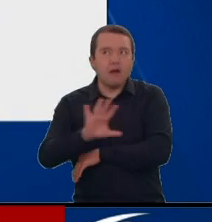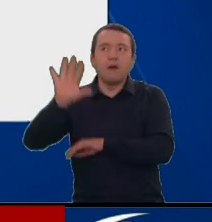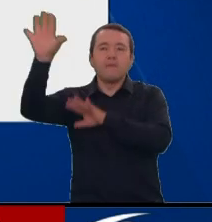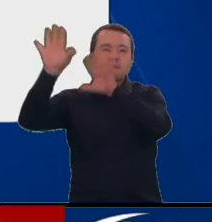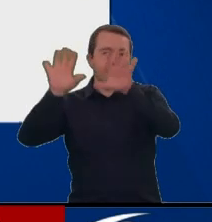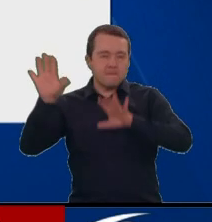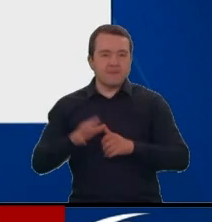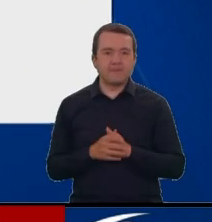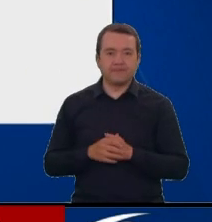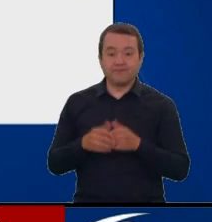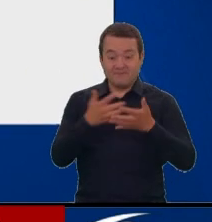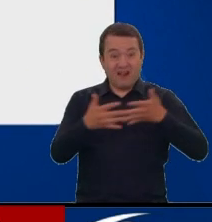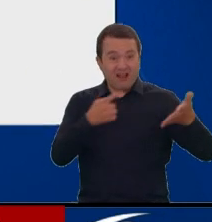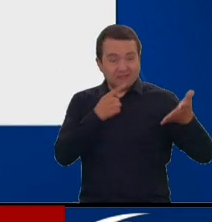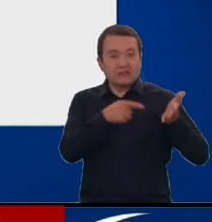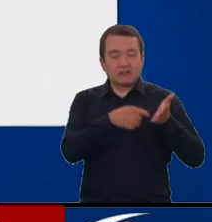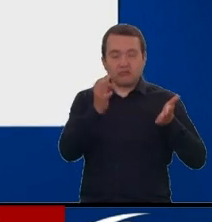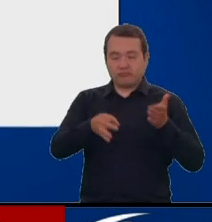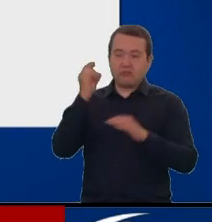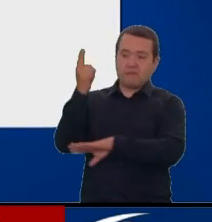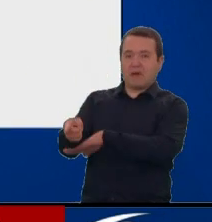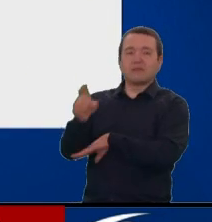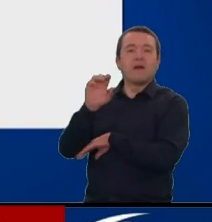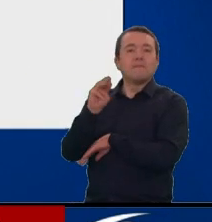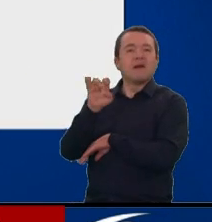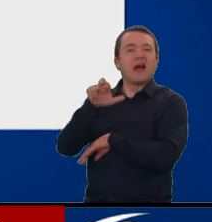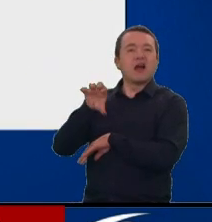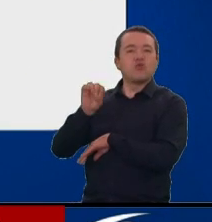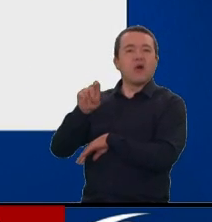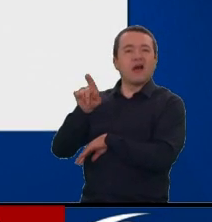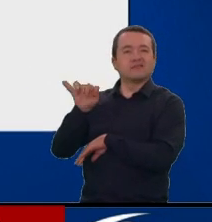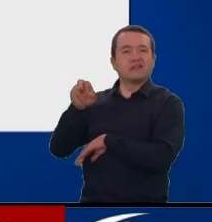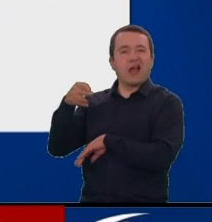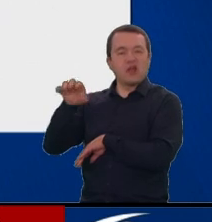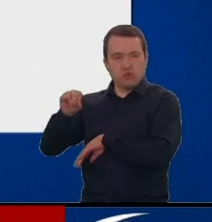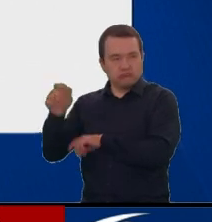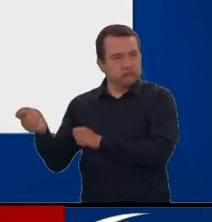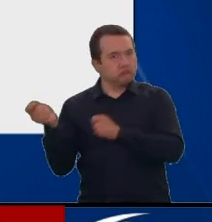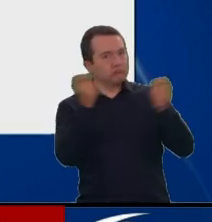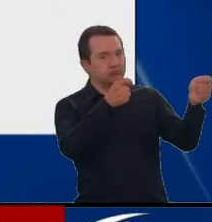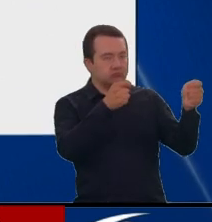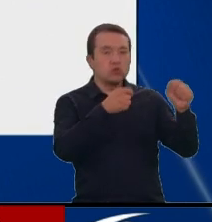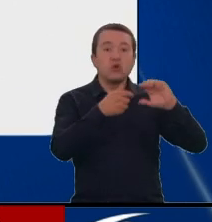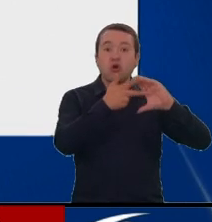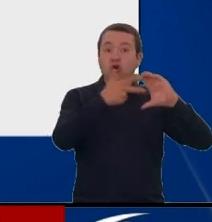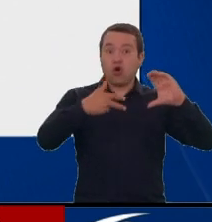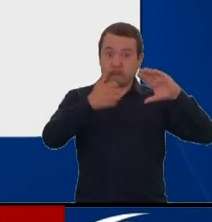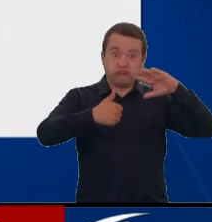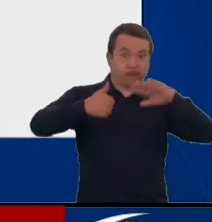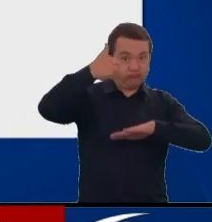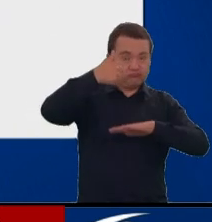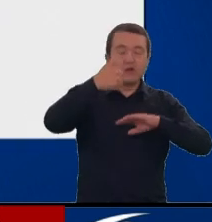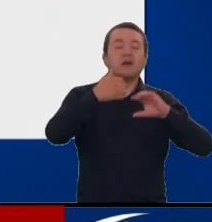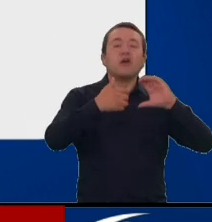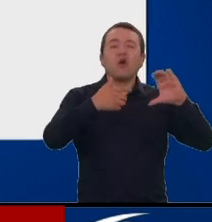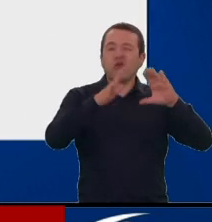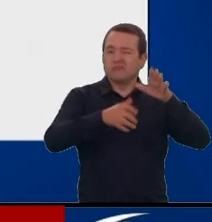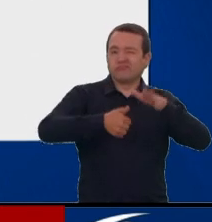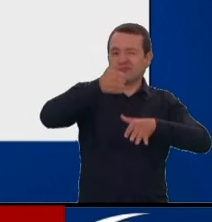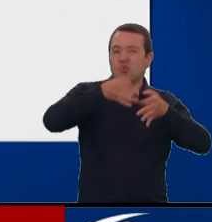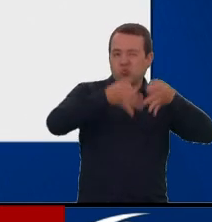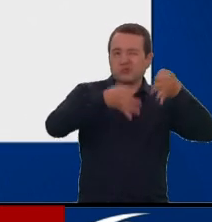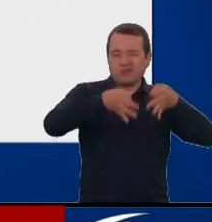del senador Mario Castaño, la Sala de Instrucción de la Corte Suprema de Justicia lo someterá a indagatoria como presunto cabecilla de